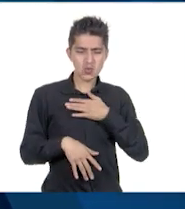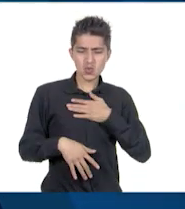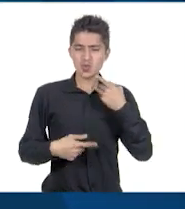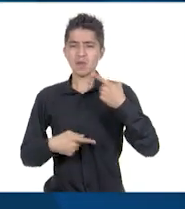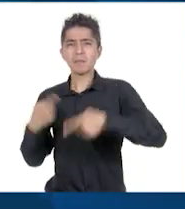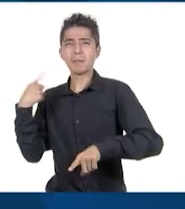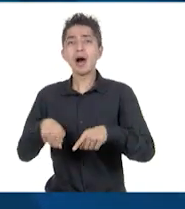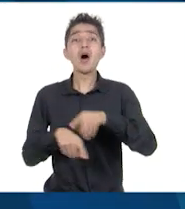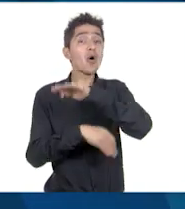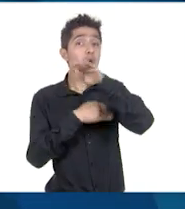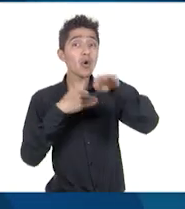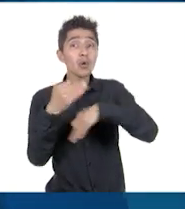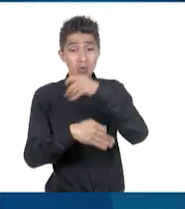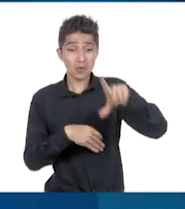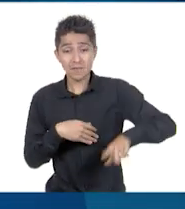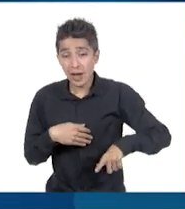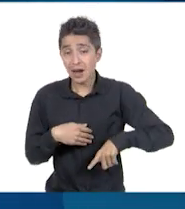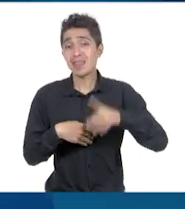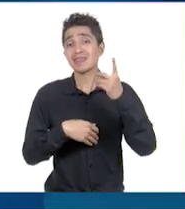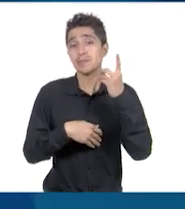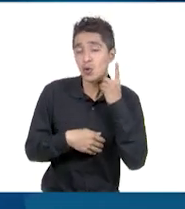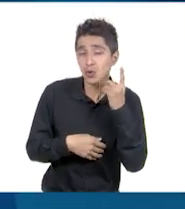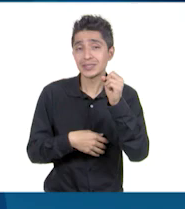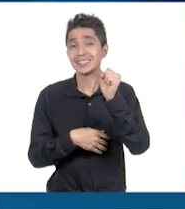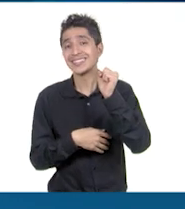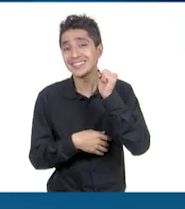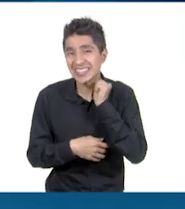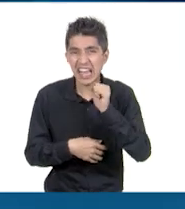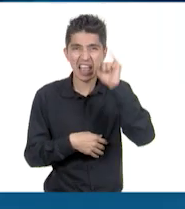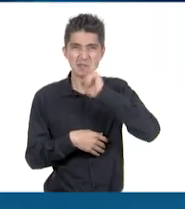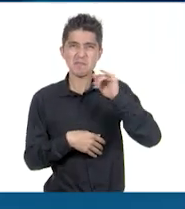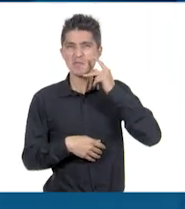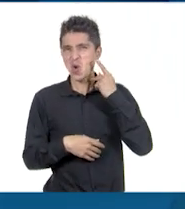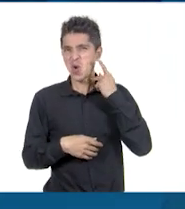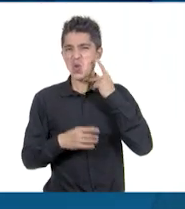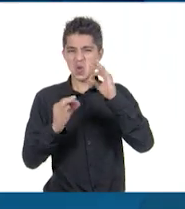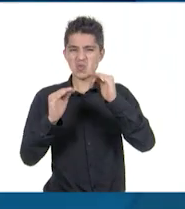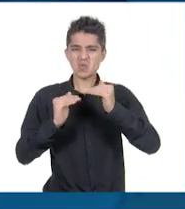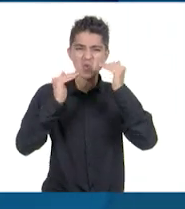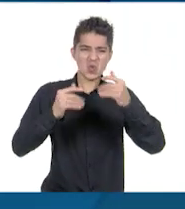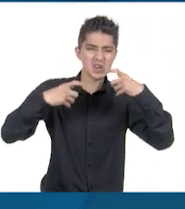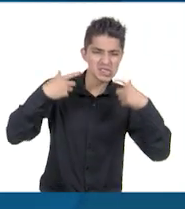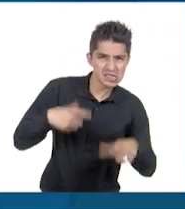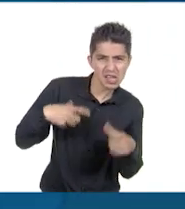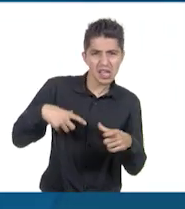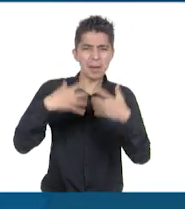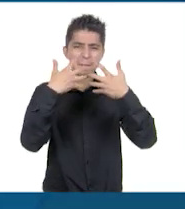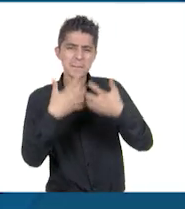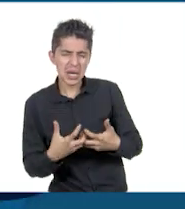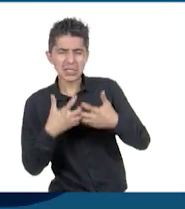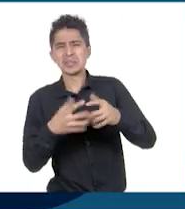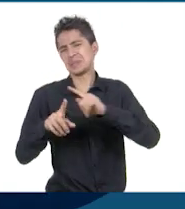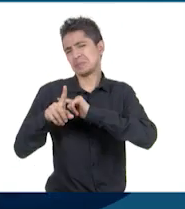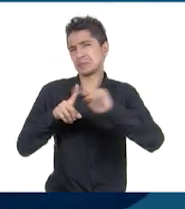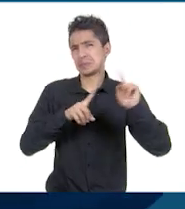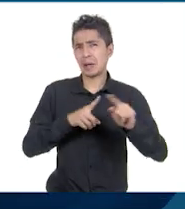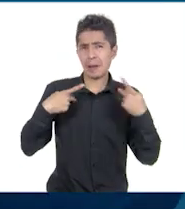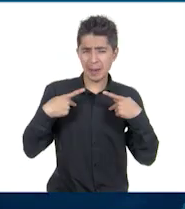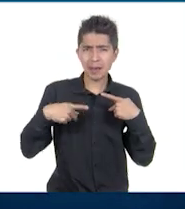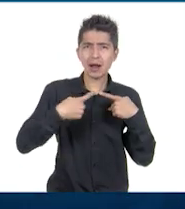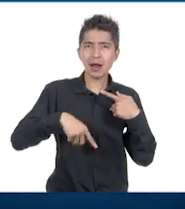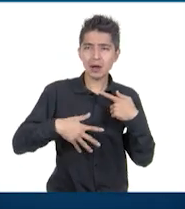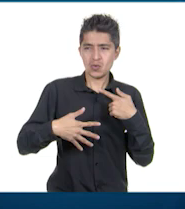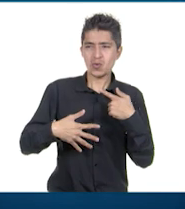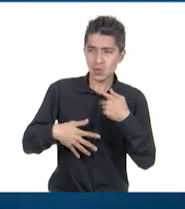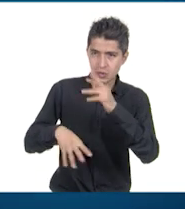los gobernadores, los diputados, los senadores, los jefes políticos, los hacendados, los empresarios, etcétera, todos